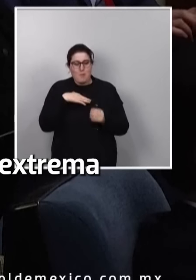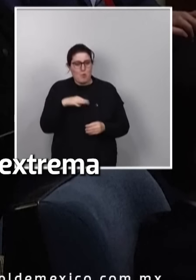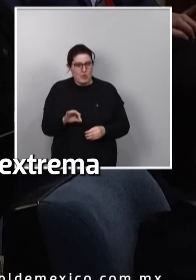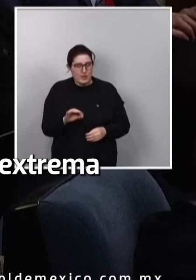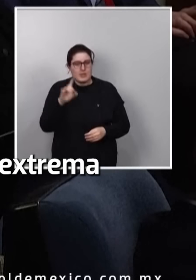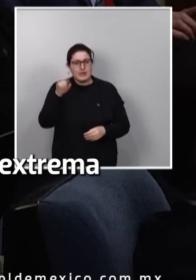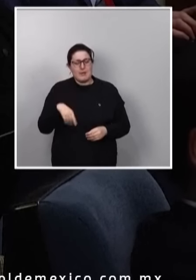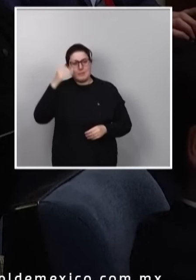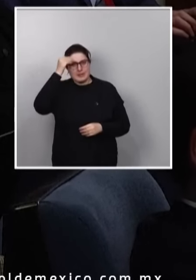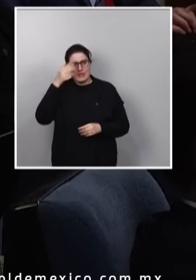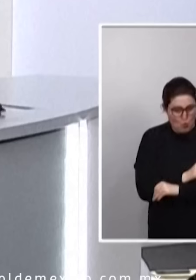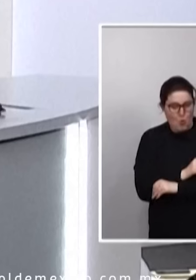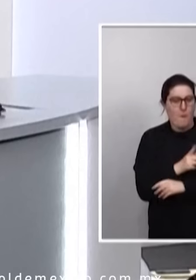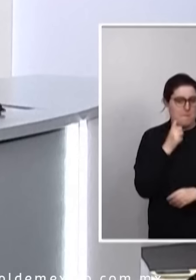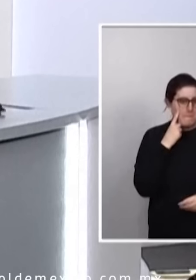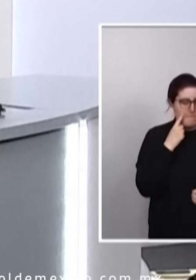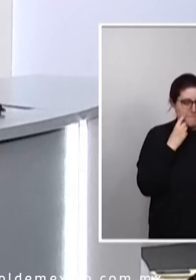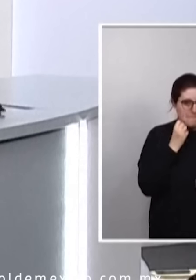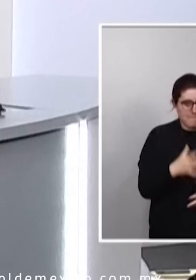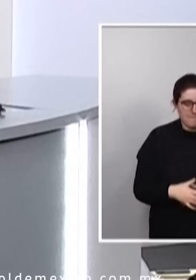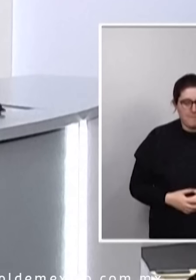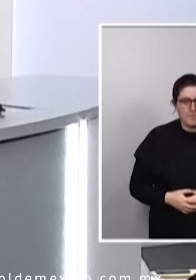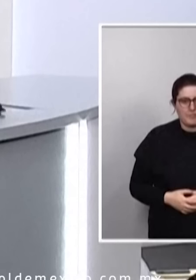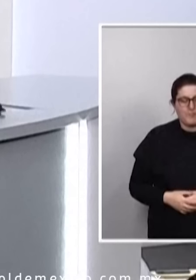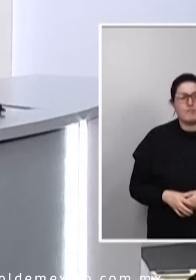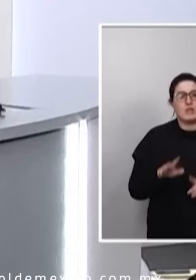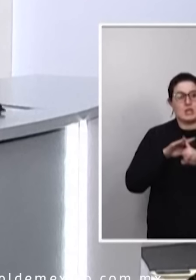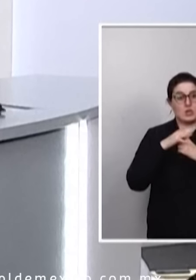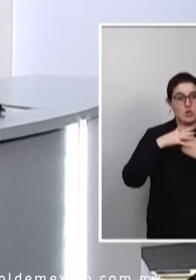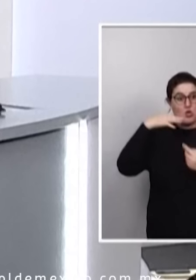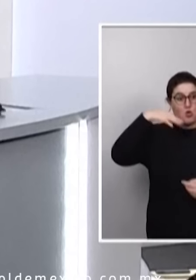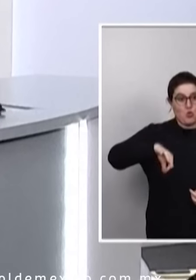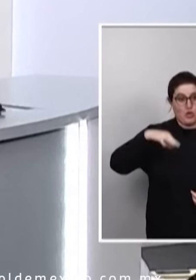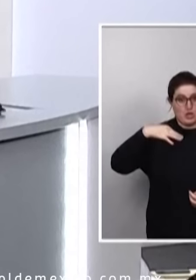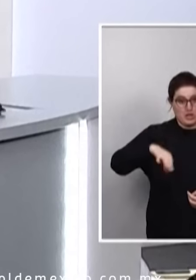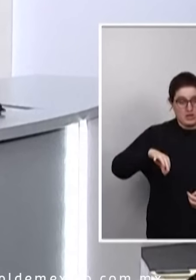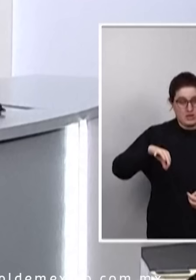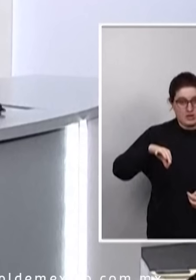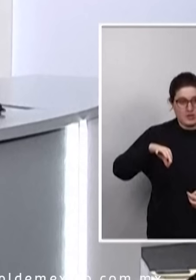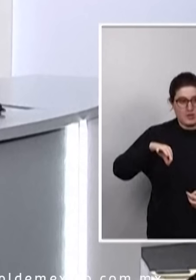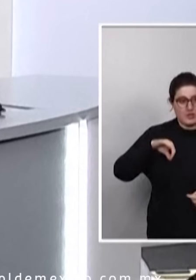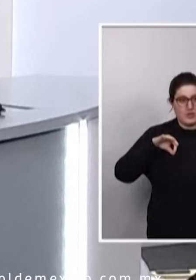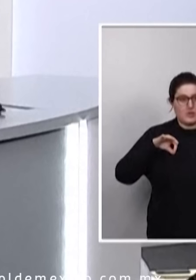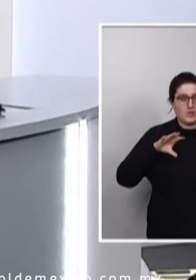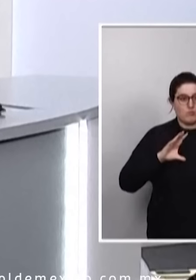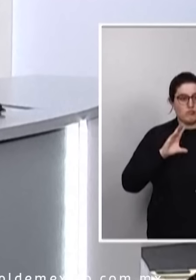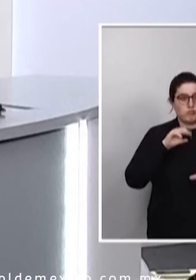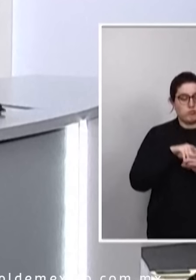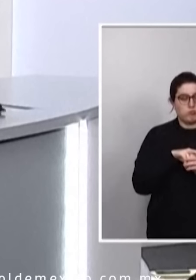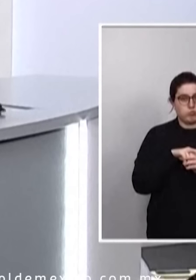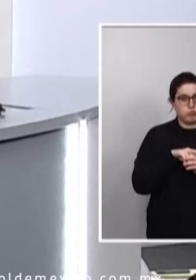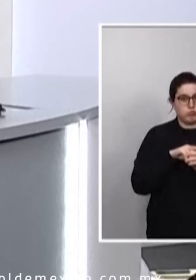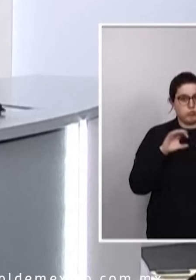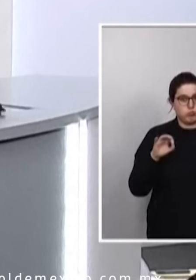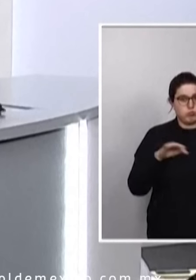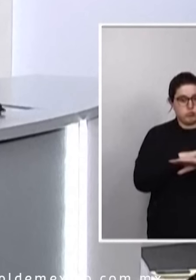por el partido español Vox. Estamos ante un caso único, no solamente único para